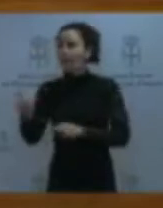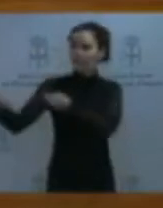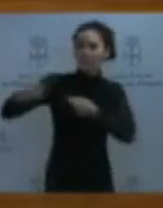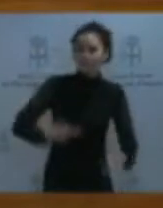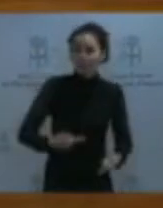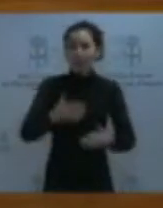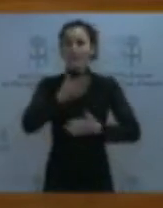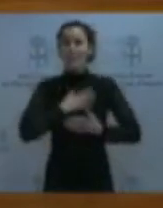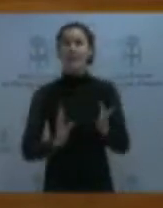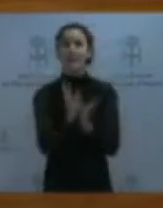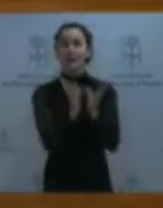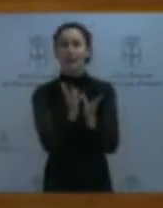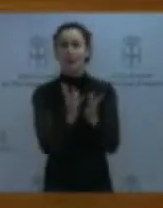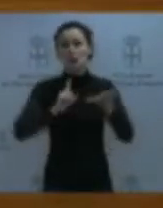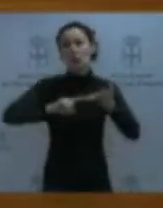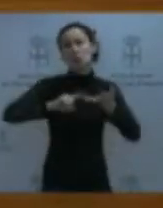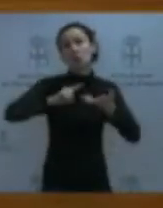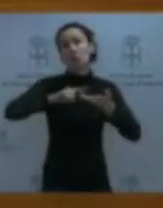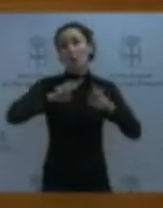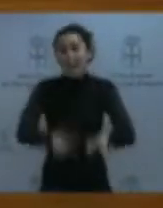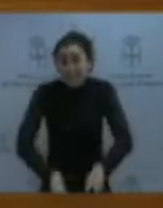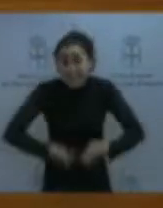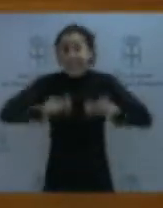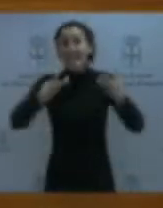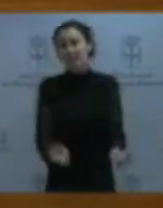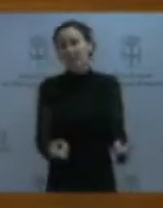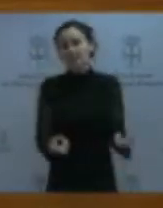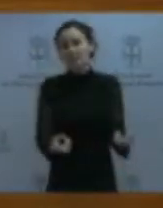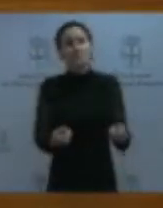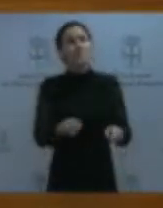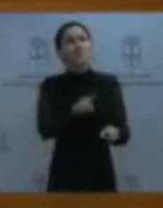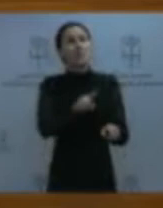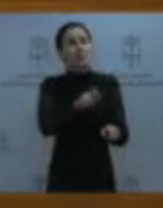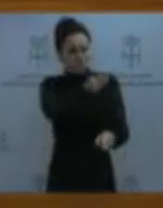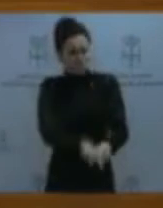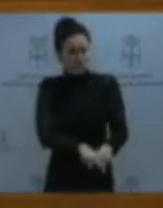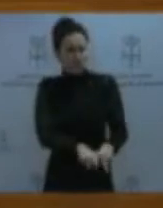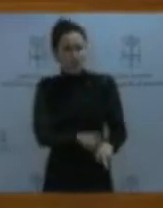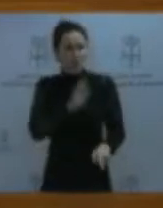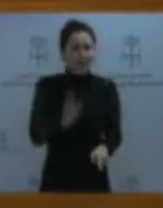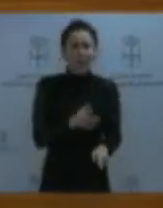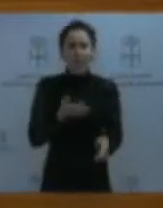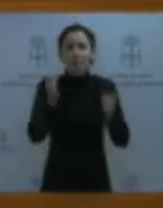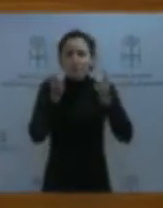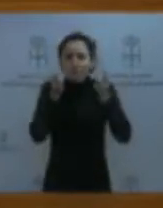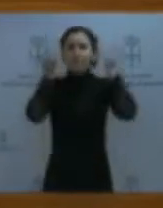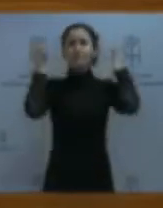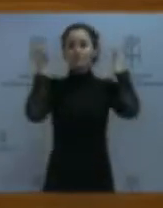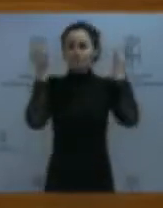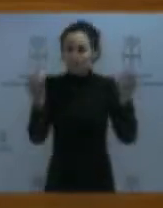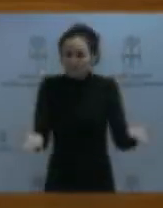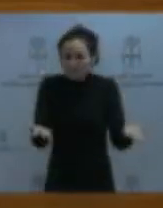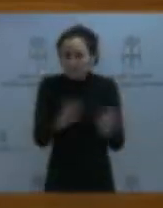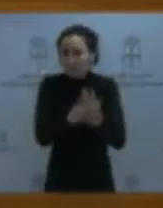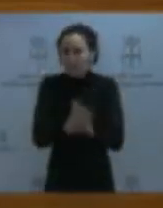parque térmico, estoy hablando de toda una reconversión. Y usted no quiere saber nada, una reconversión que se puede hacer y se pueden salvar. Y usted me